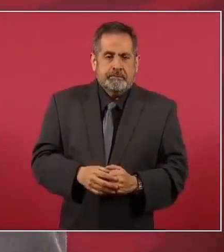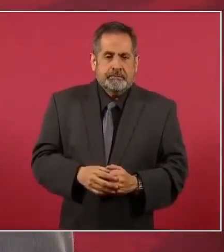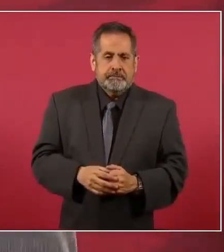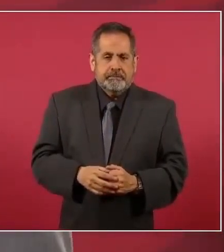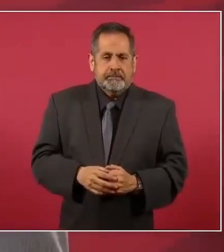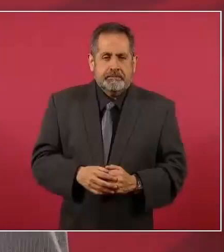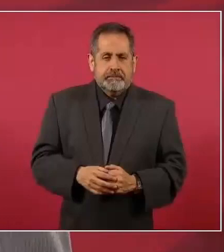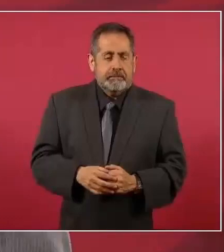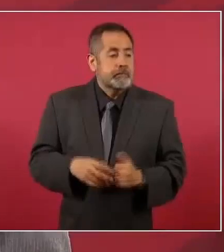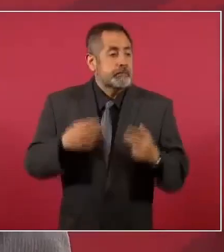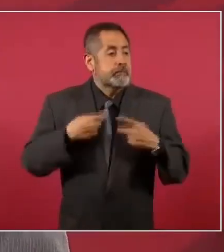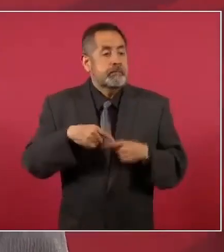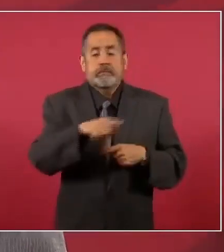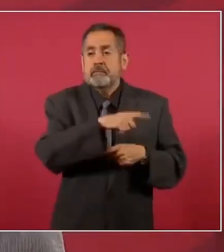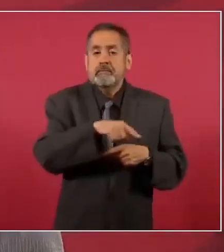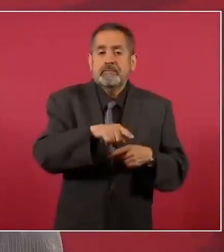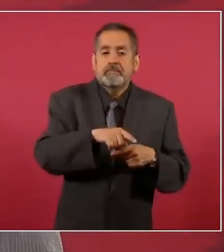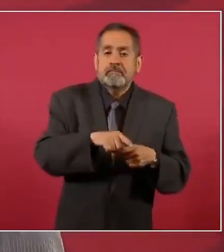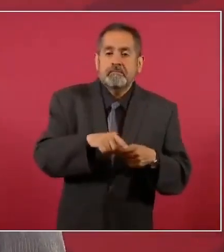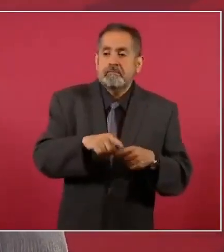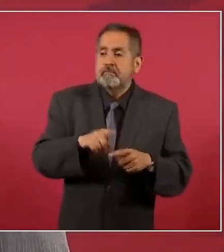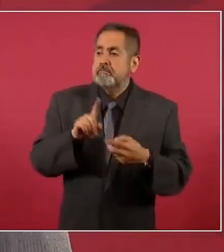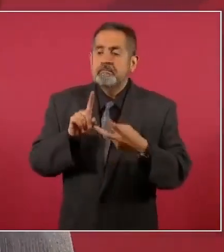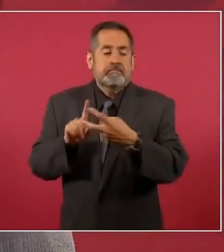los desaparecidos,